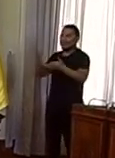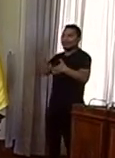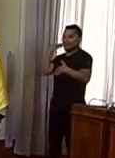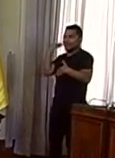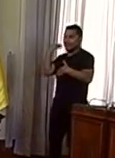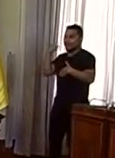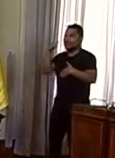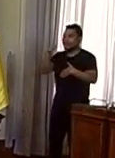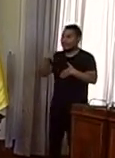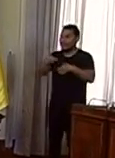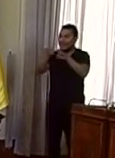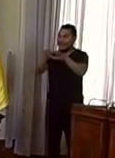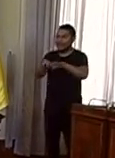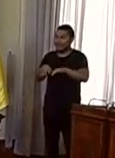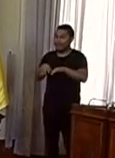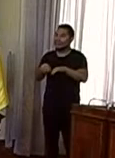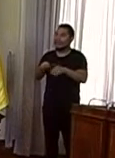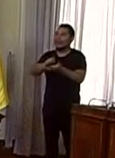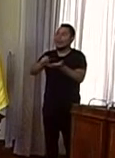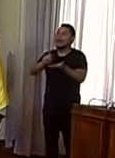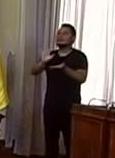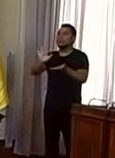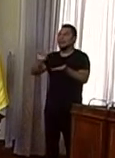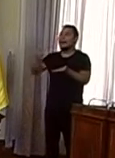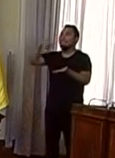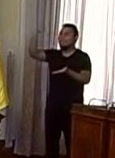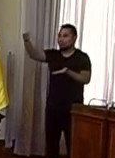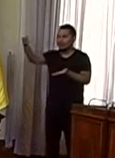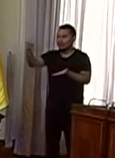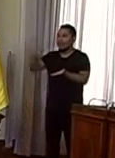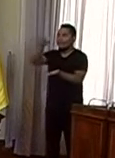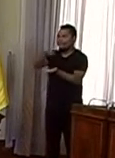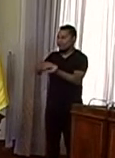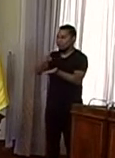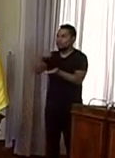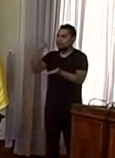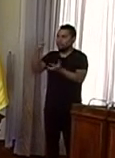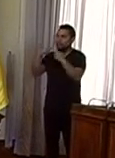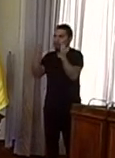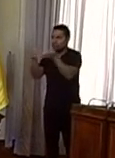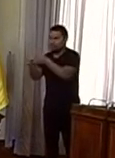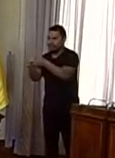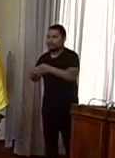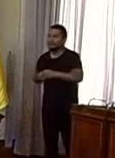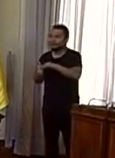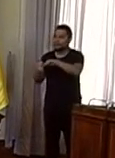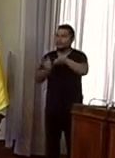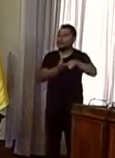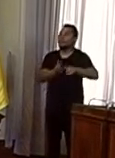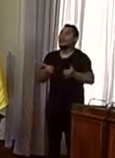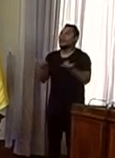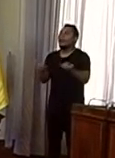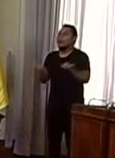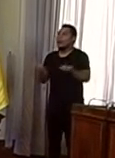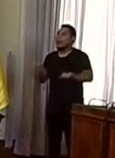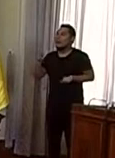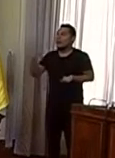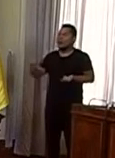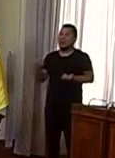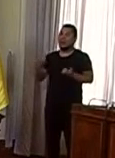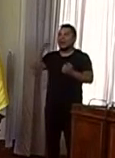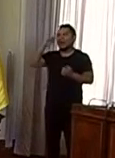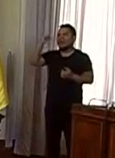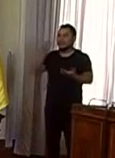quedar todavía para la próxima. Será aprobada en la siguiente sesión. Vamos a lo que es estación despacho.